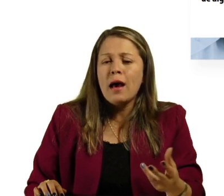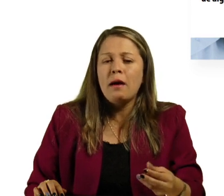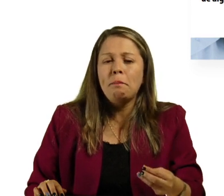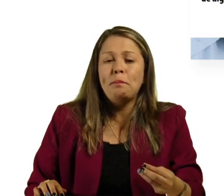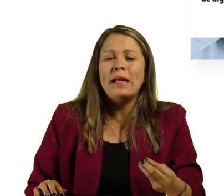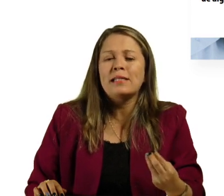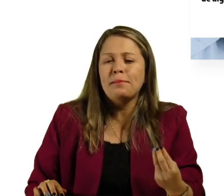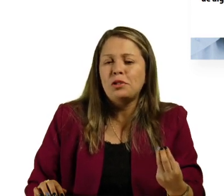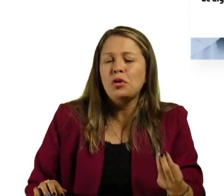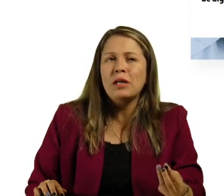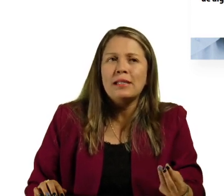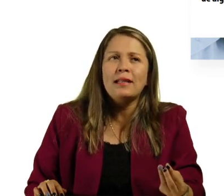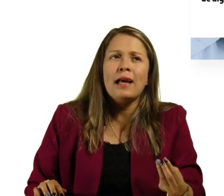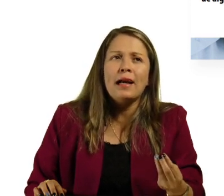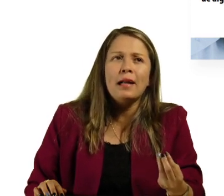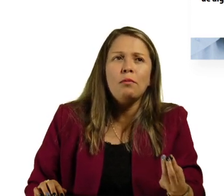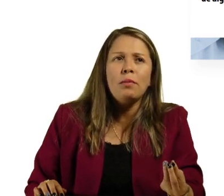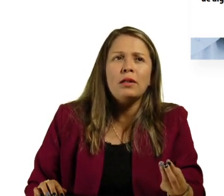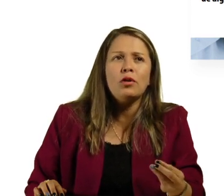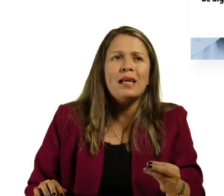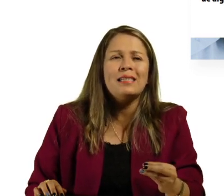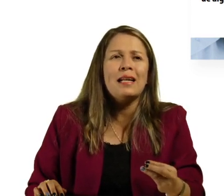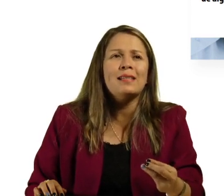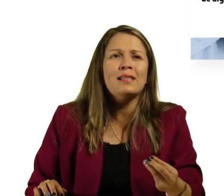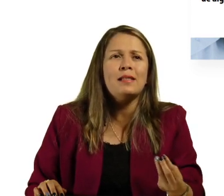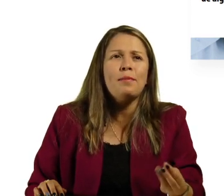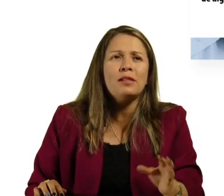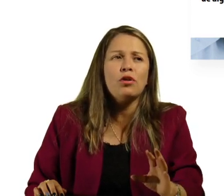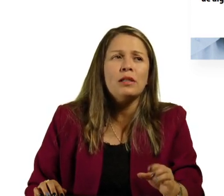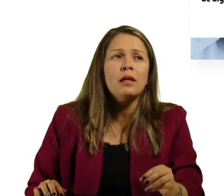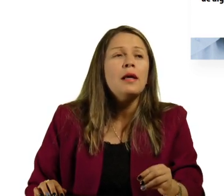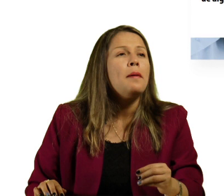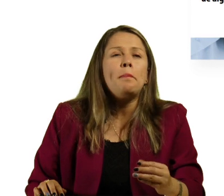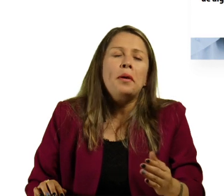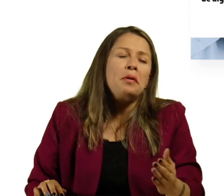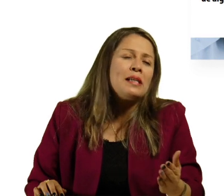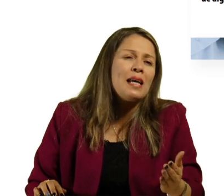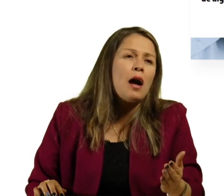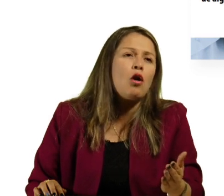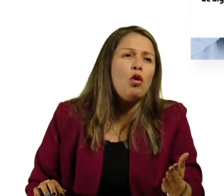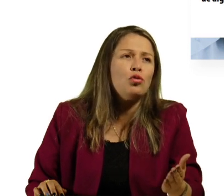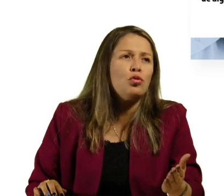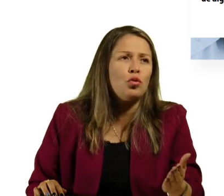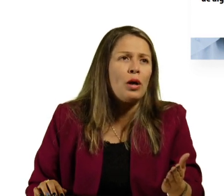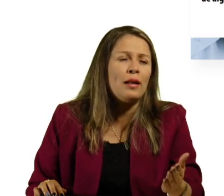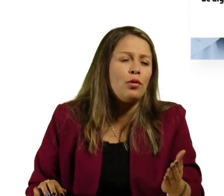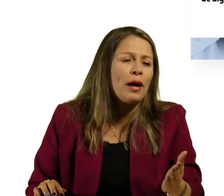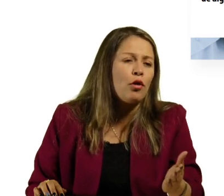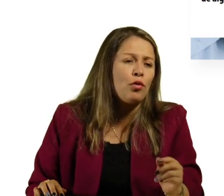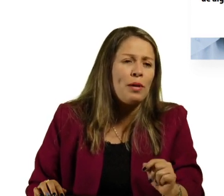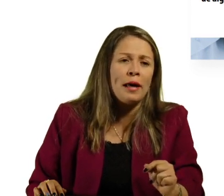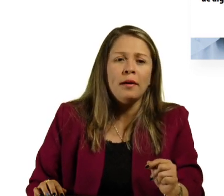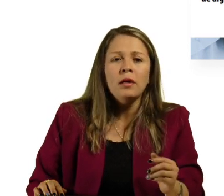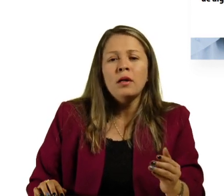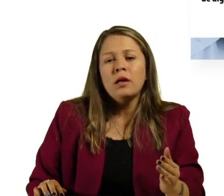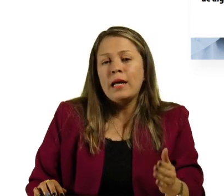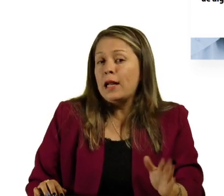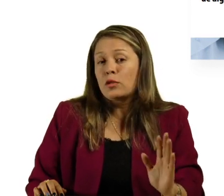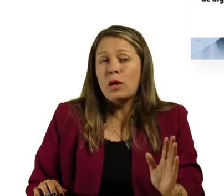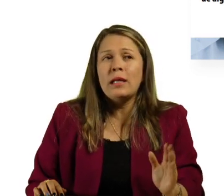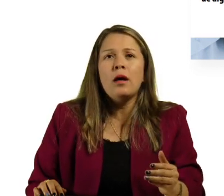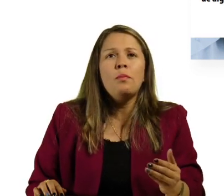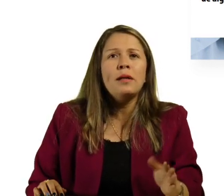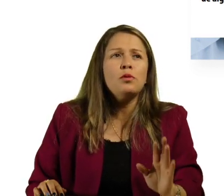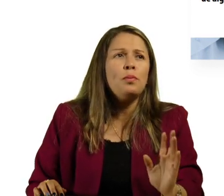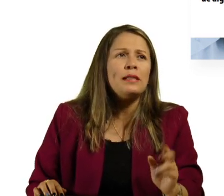una percepción que se tenga en el momento de hacer las estimaciones, pero que sea coyuntural de una economía. En